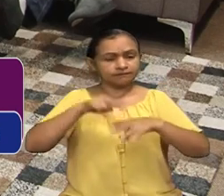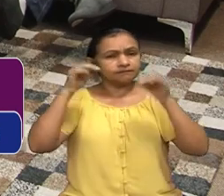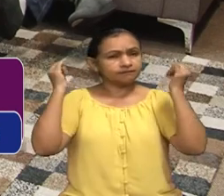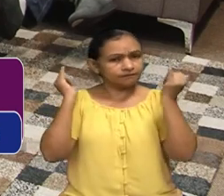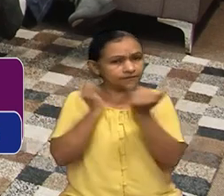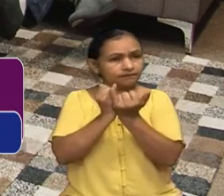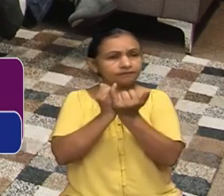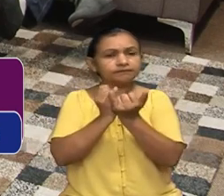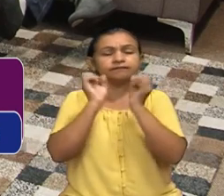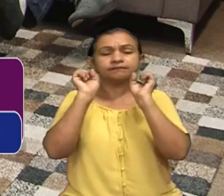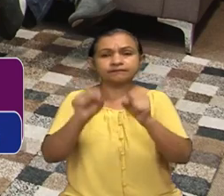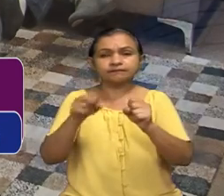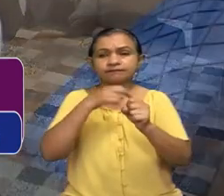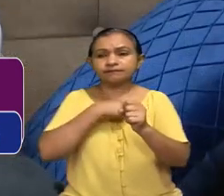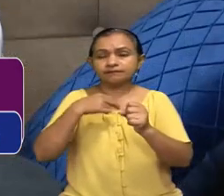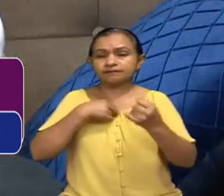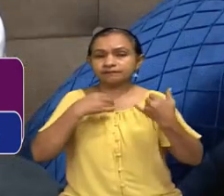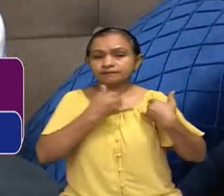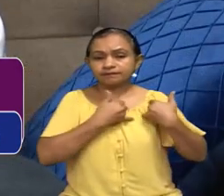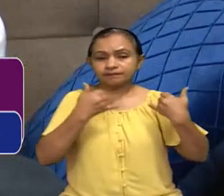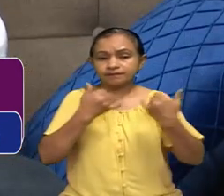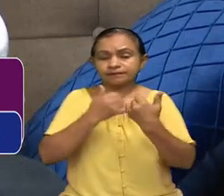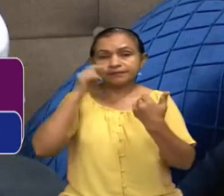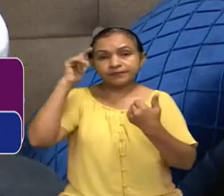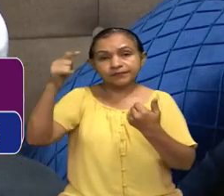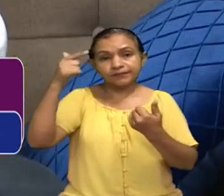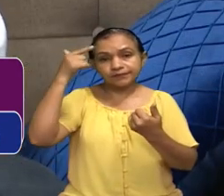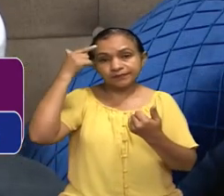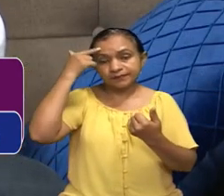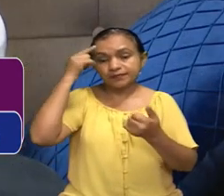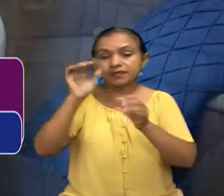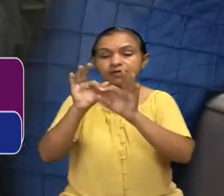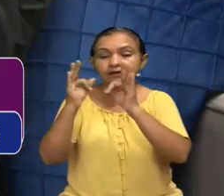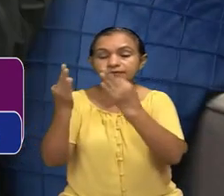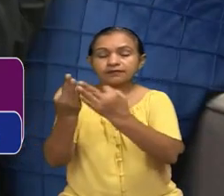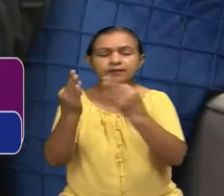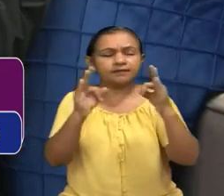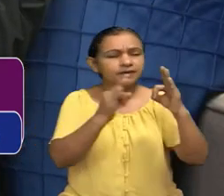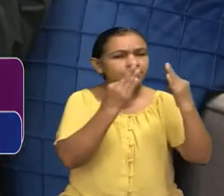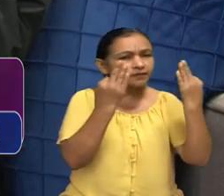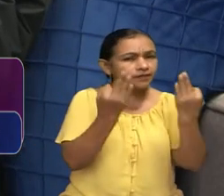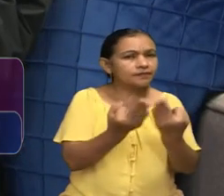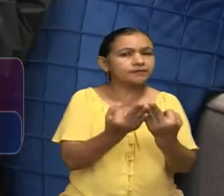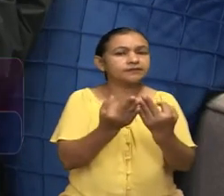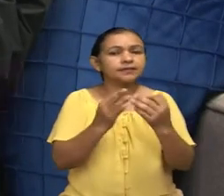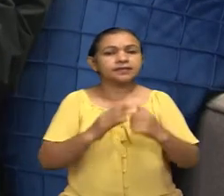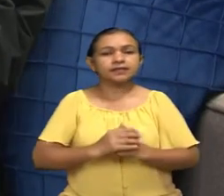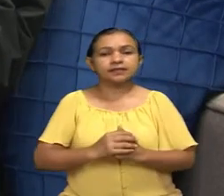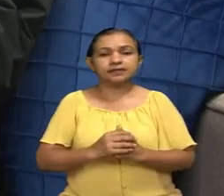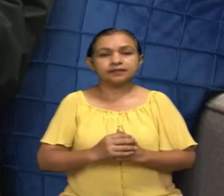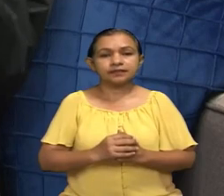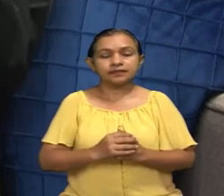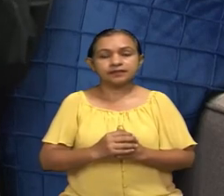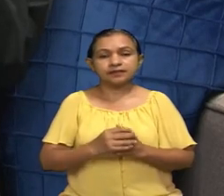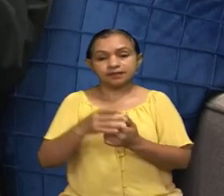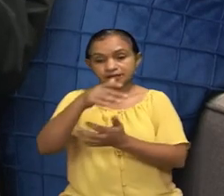también tenemos que hacerlo en todas las instituciones de Estado y en las familias. La